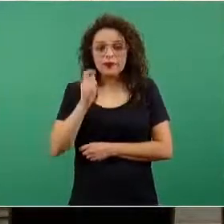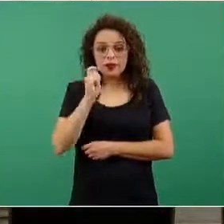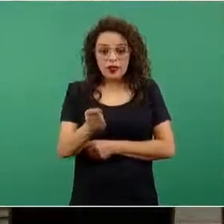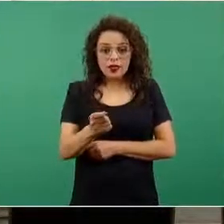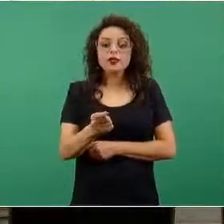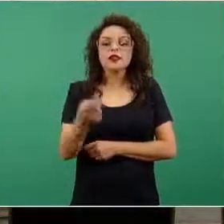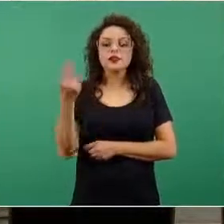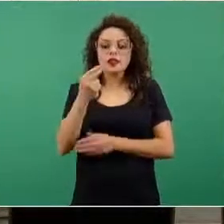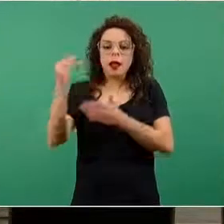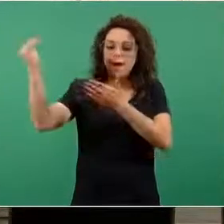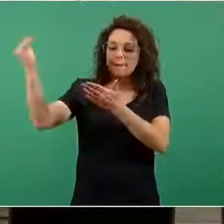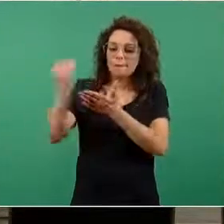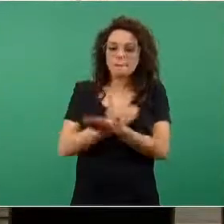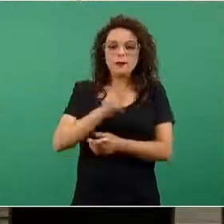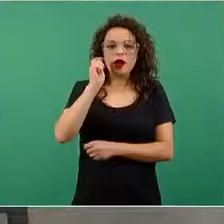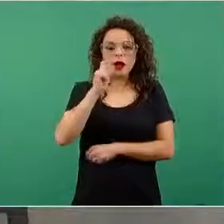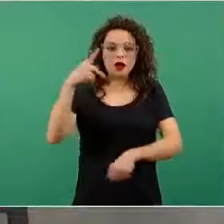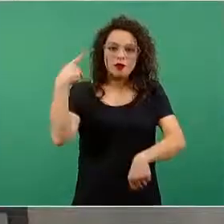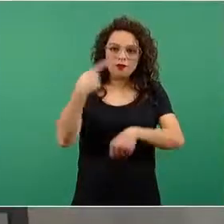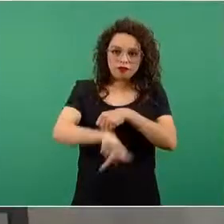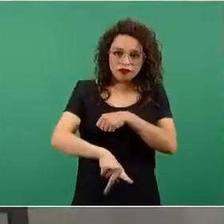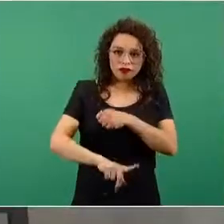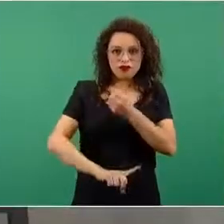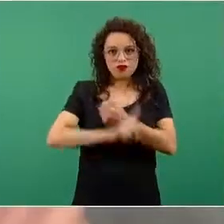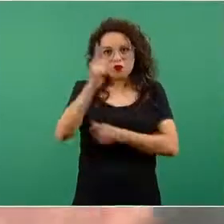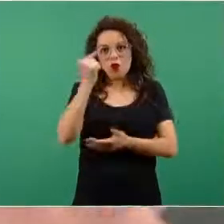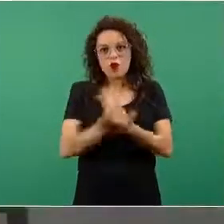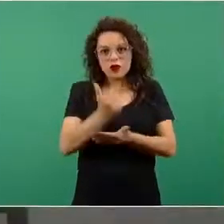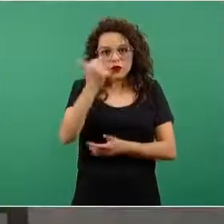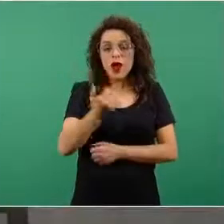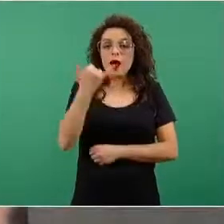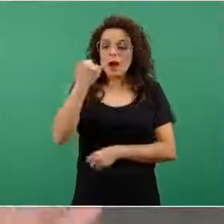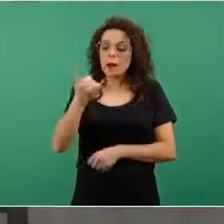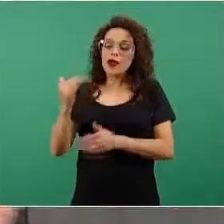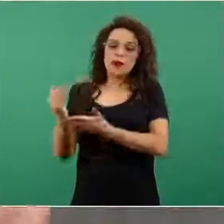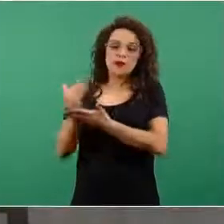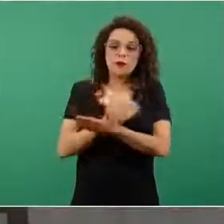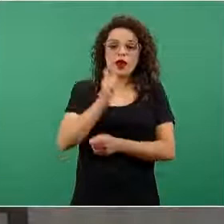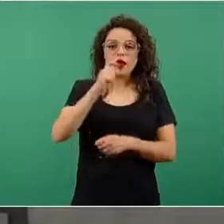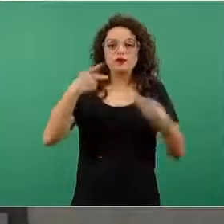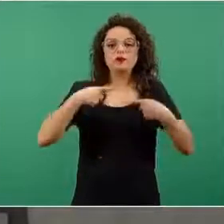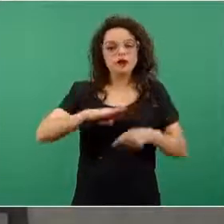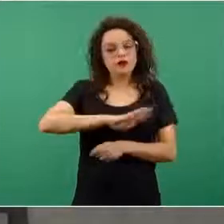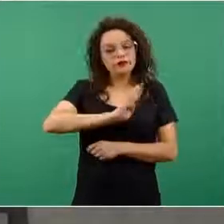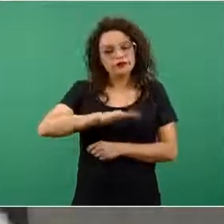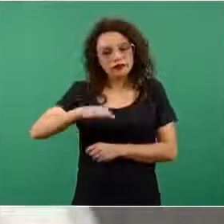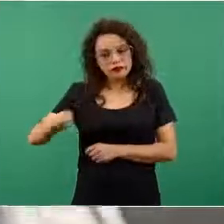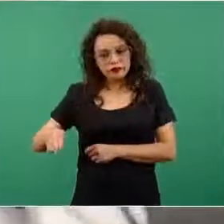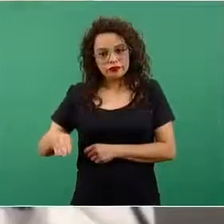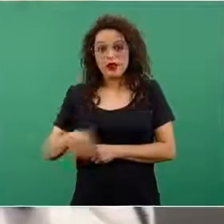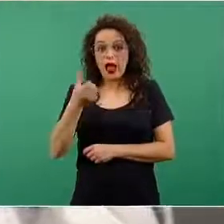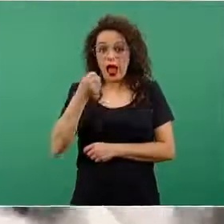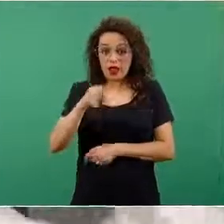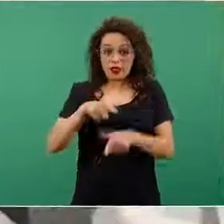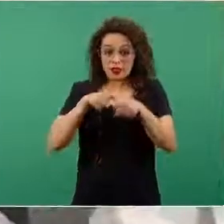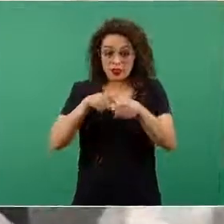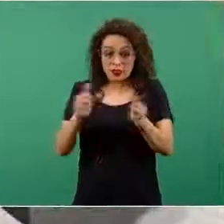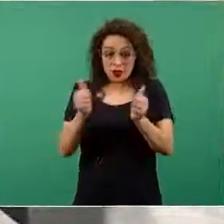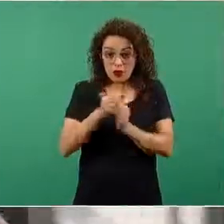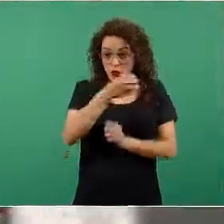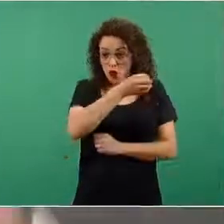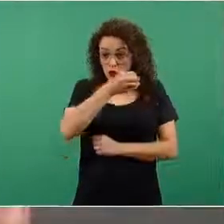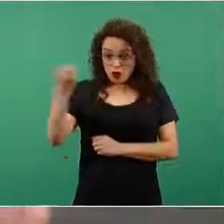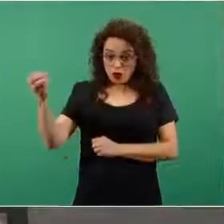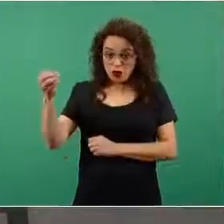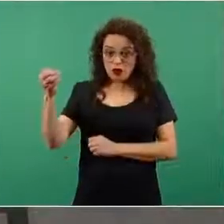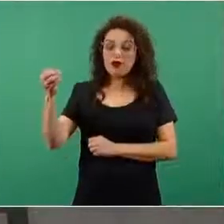las complicaciones, reducir la mortalidad, y esto se logra si vamos en orden vacunando a personas adultas mayores, desde las más